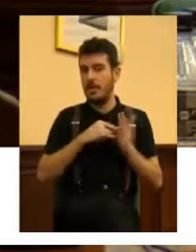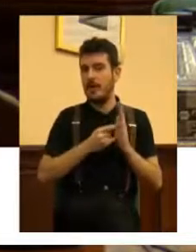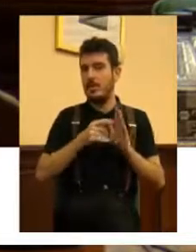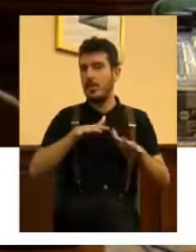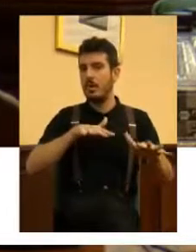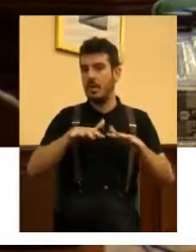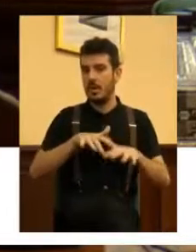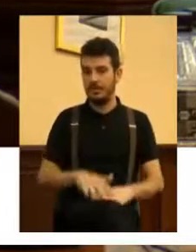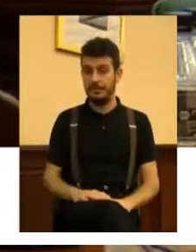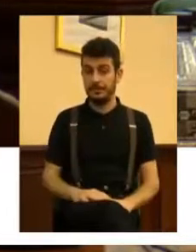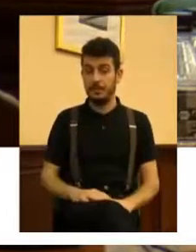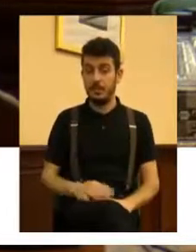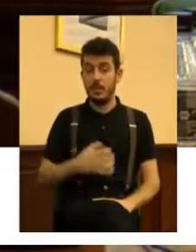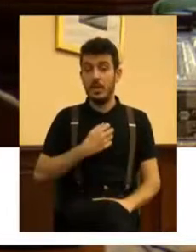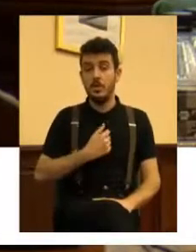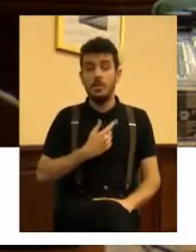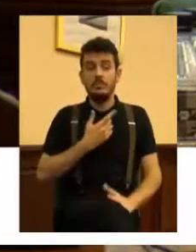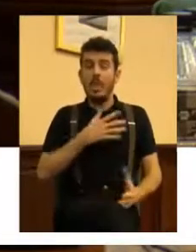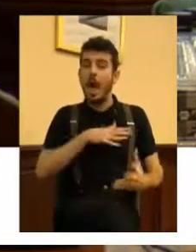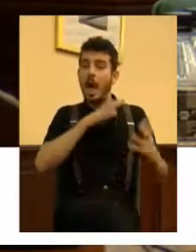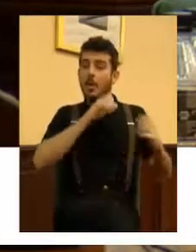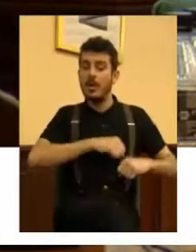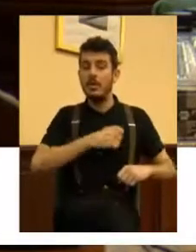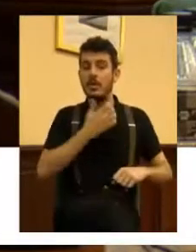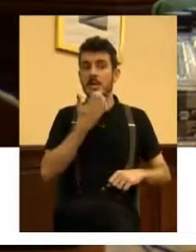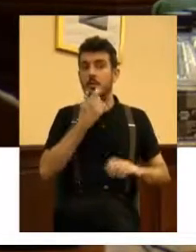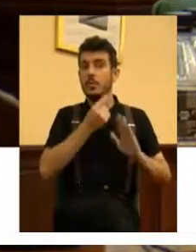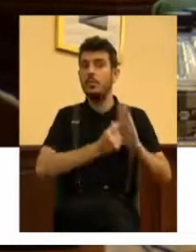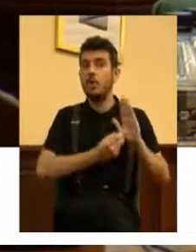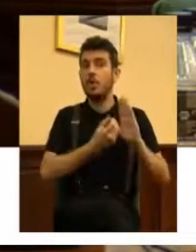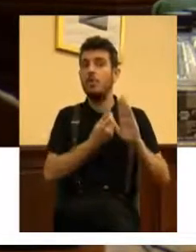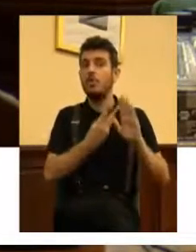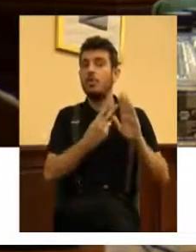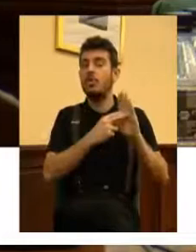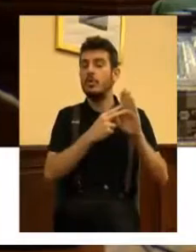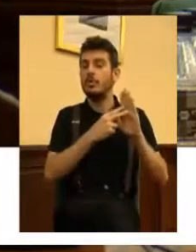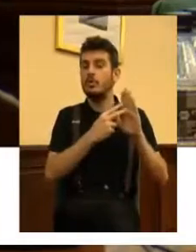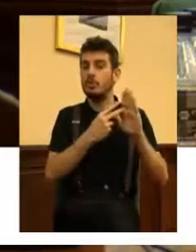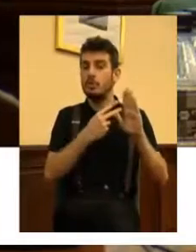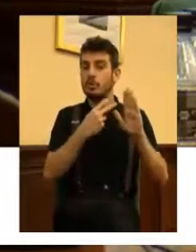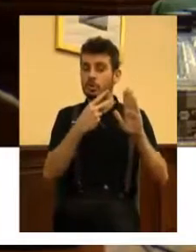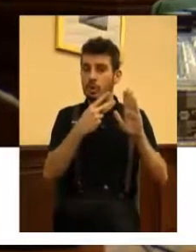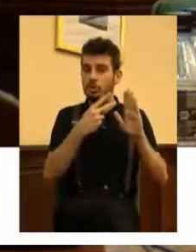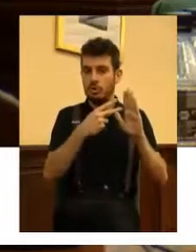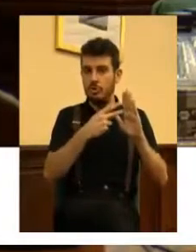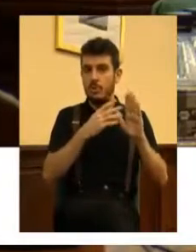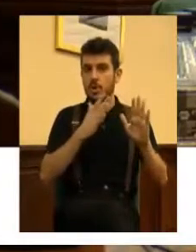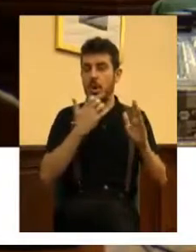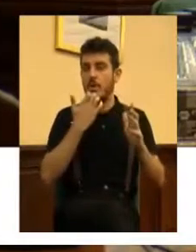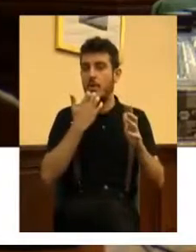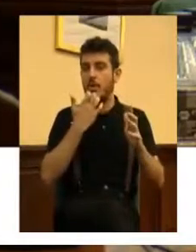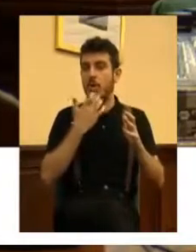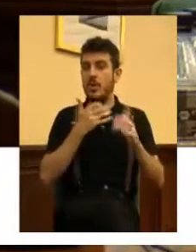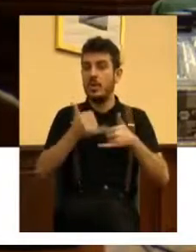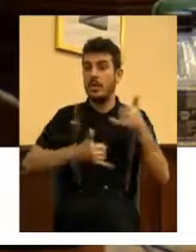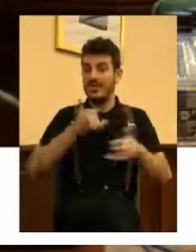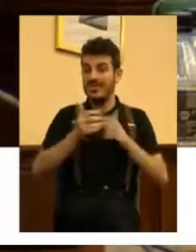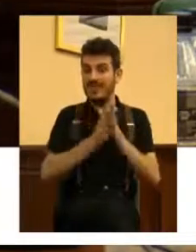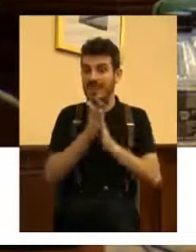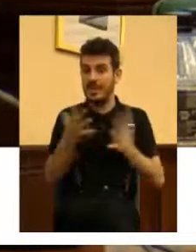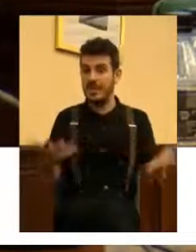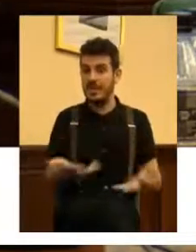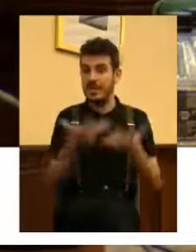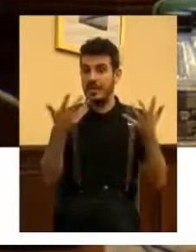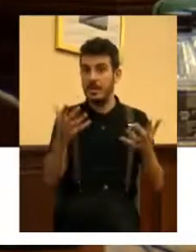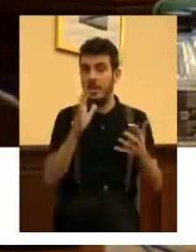Mire, podría comprarle eso en el caso del punto número 2, pero, por ejemplo, potenciar el uso de la movilidad ciclista, porque además usted me